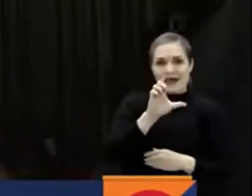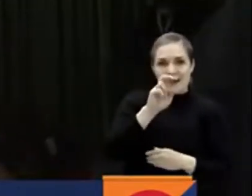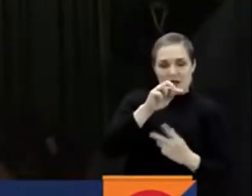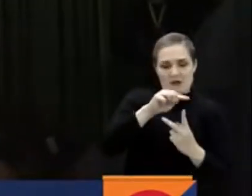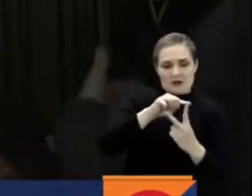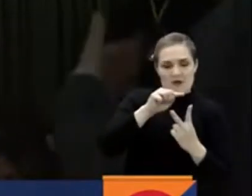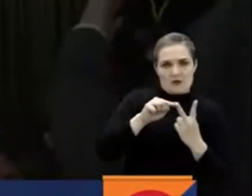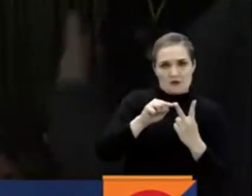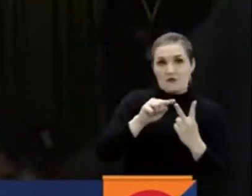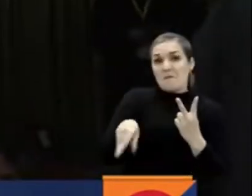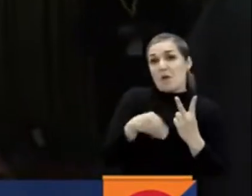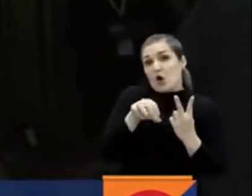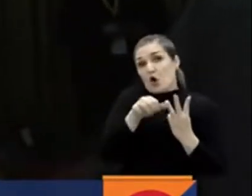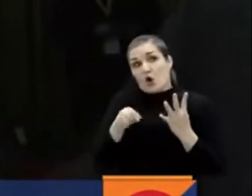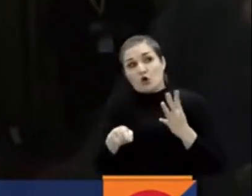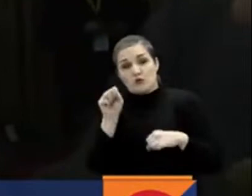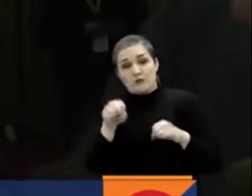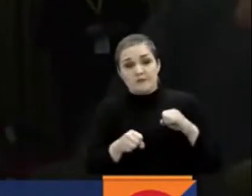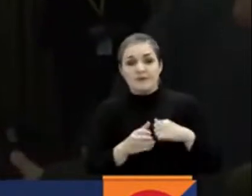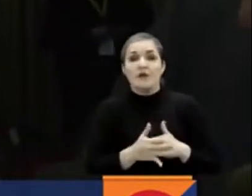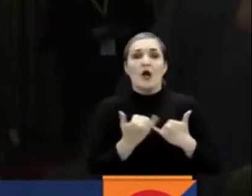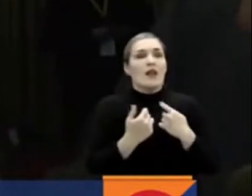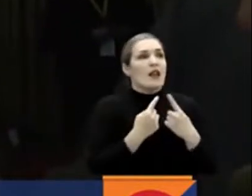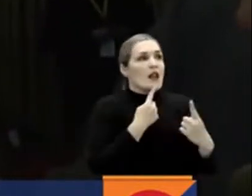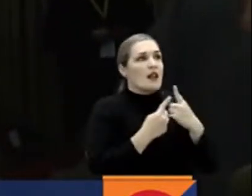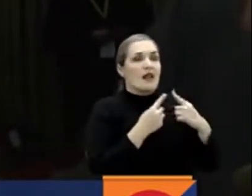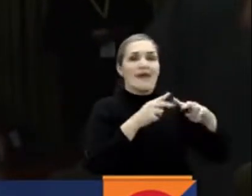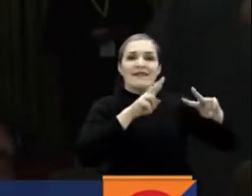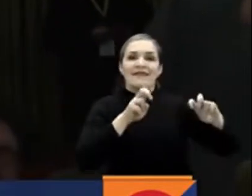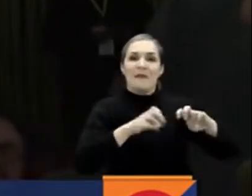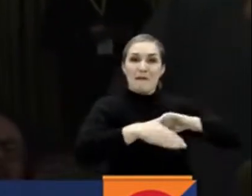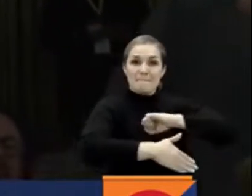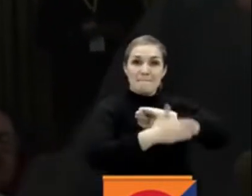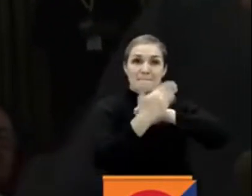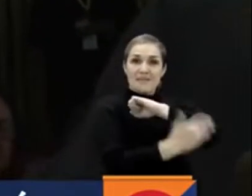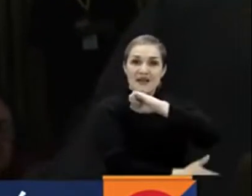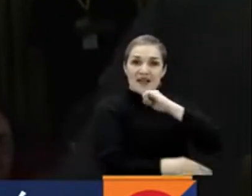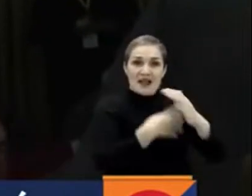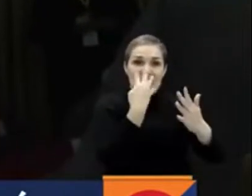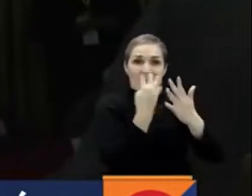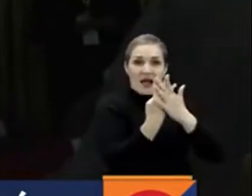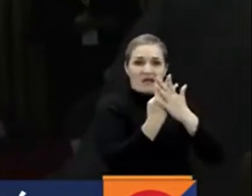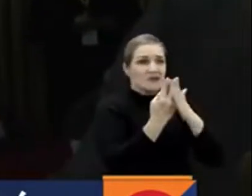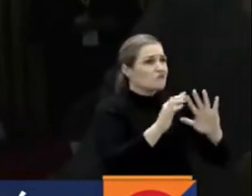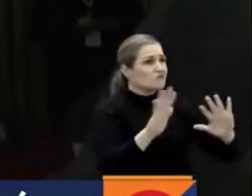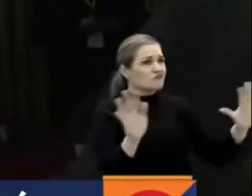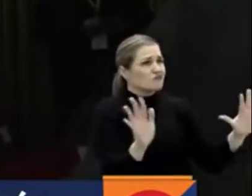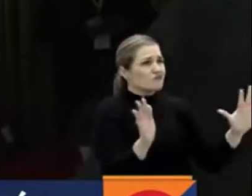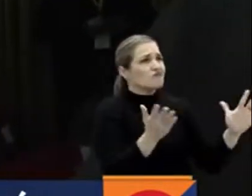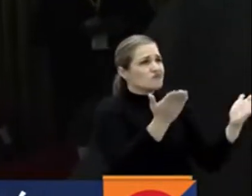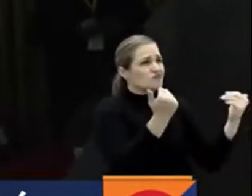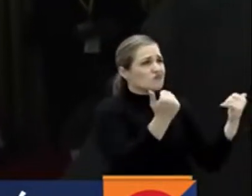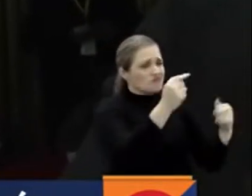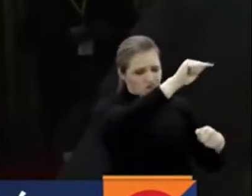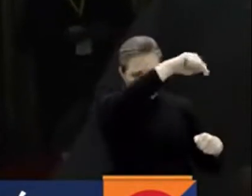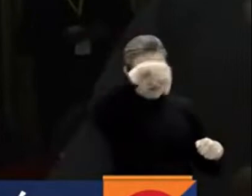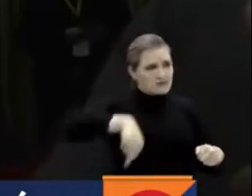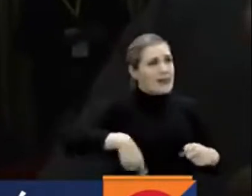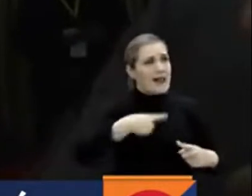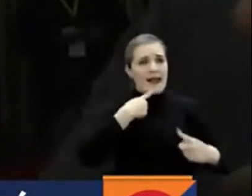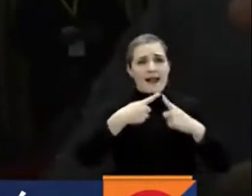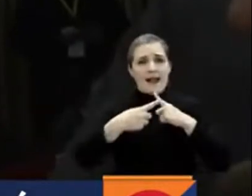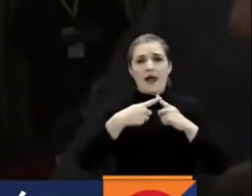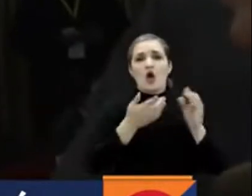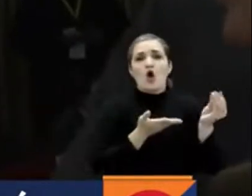surten los temas jurisdiccionales en materia de lo penal, se libera naturalmente de la extradición y se les da